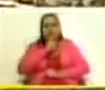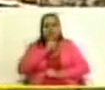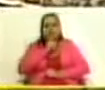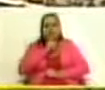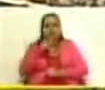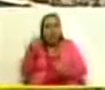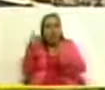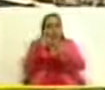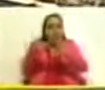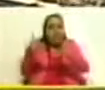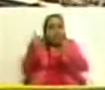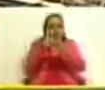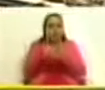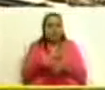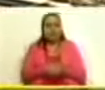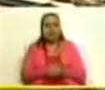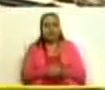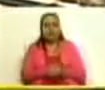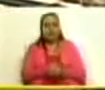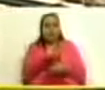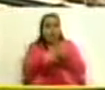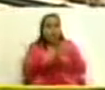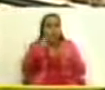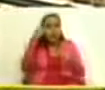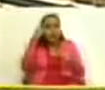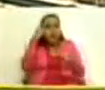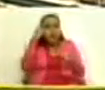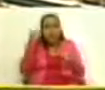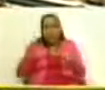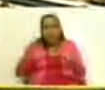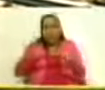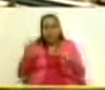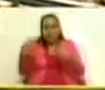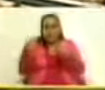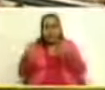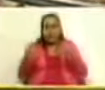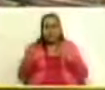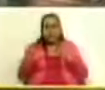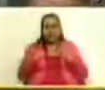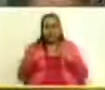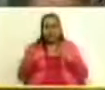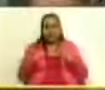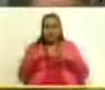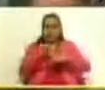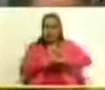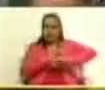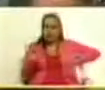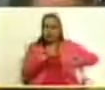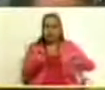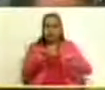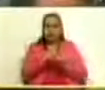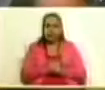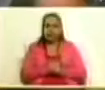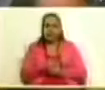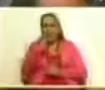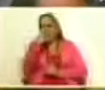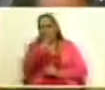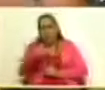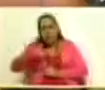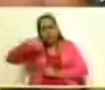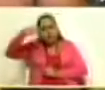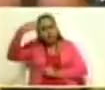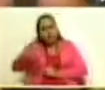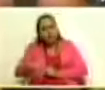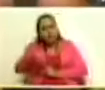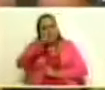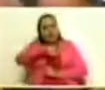estas trabas que se nos presentan en nuestro día a día, en todos los ámbitos. Y bueno, para cerrar, presidente, quiero decirle con mucha convicción que